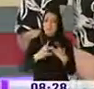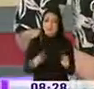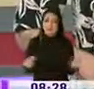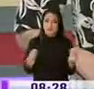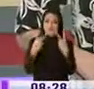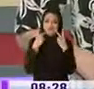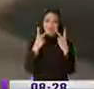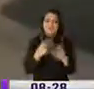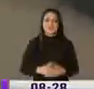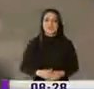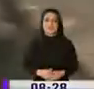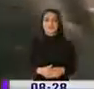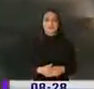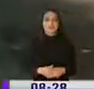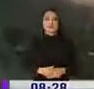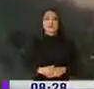Vea.